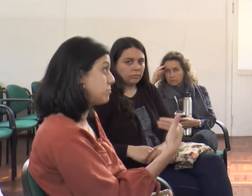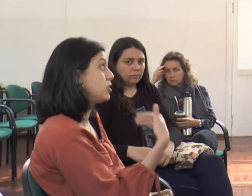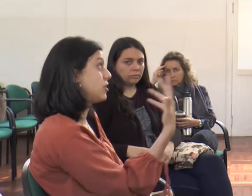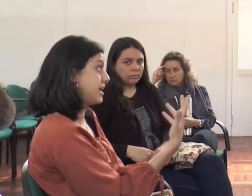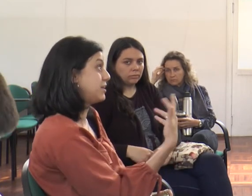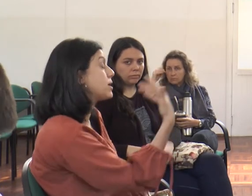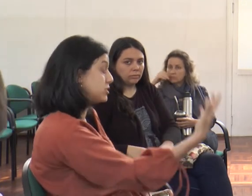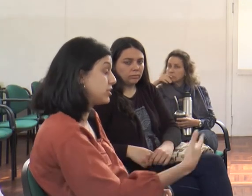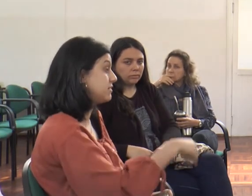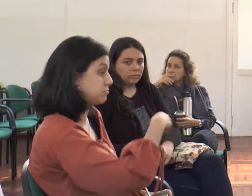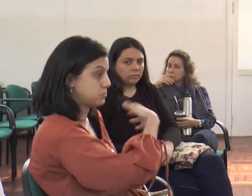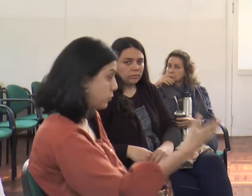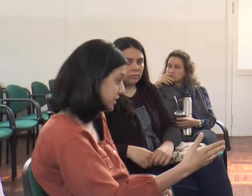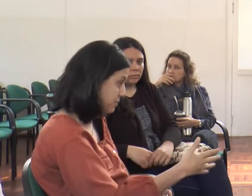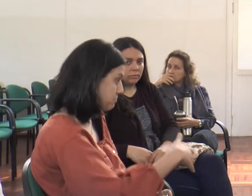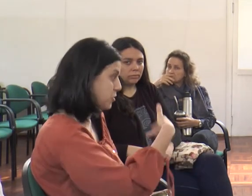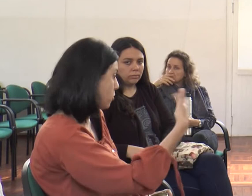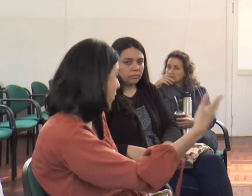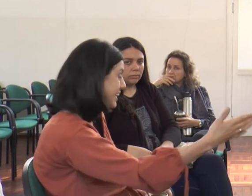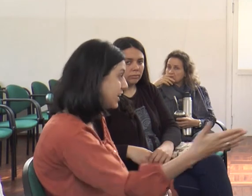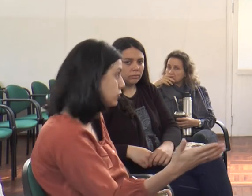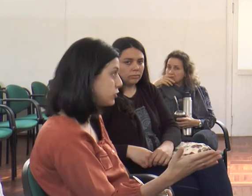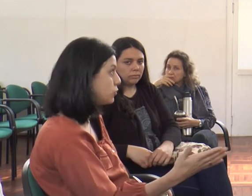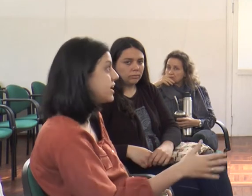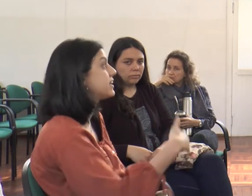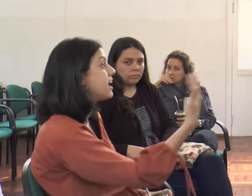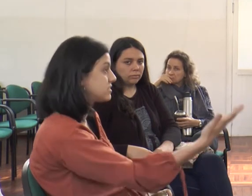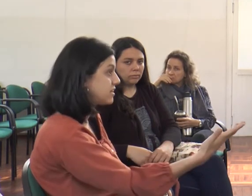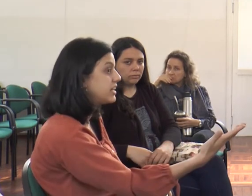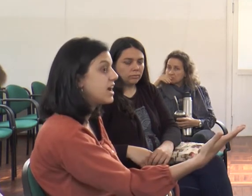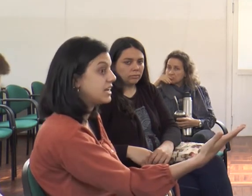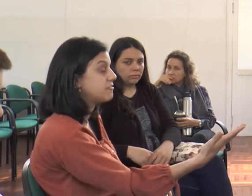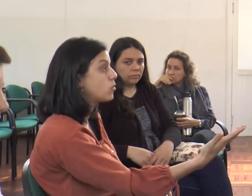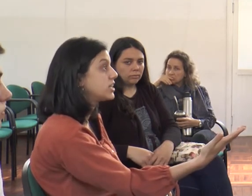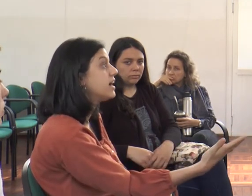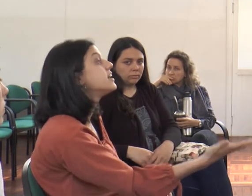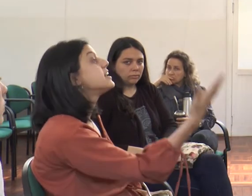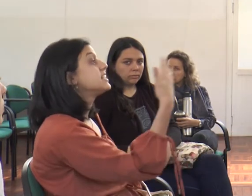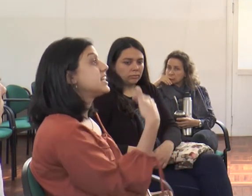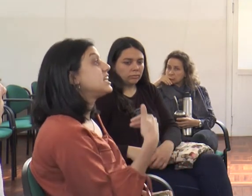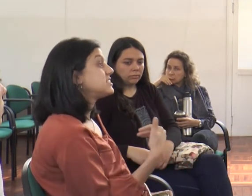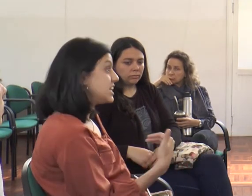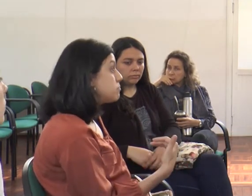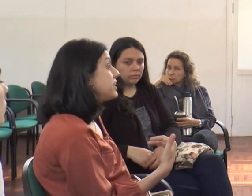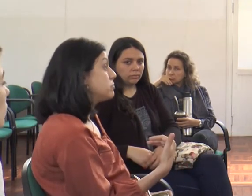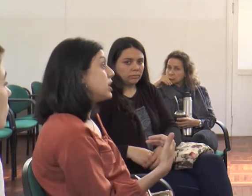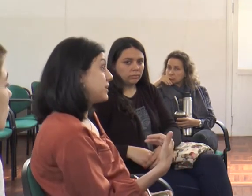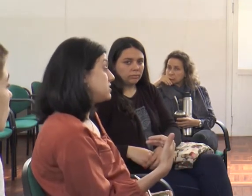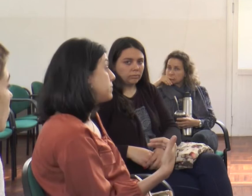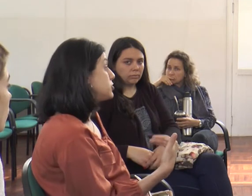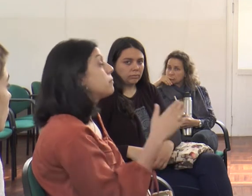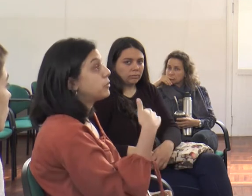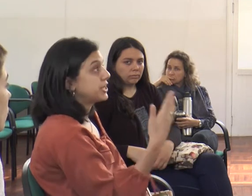por ejemplo, a que una persona pueda, como cualquier otro estudiante, acceder a la facultad, si le impedimos